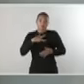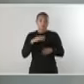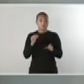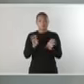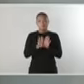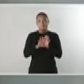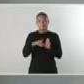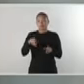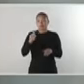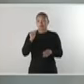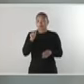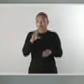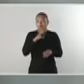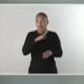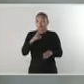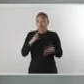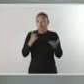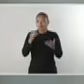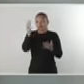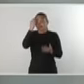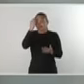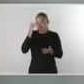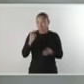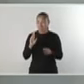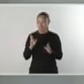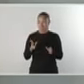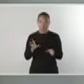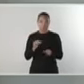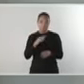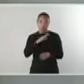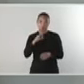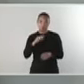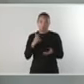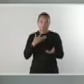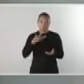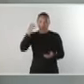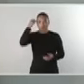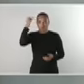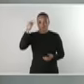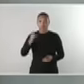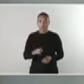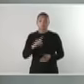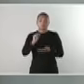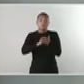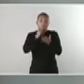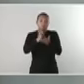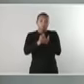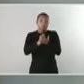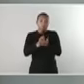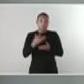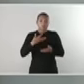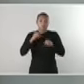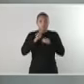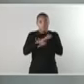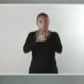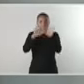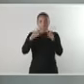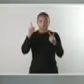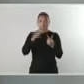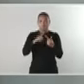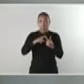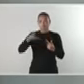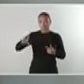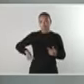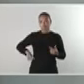no tienes ideas estimado tamaulipeco tengo Claro que la tarea de gobernar es mucho más fácil